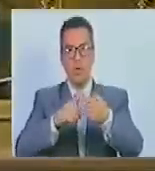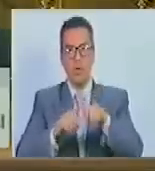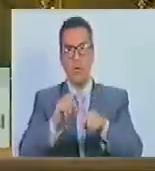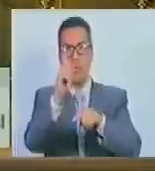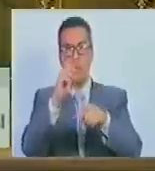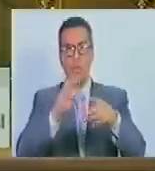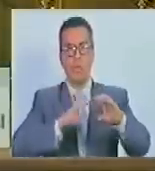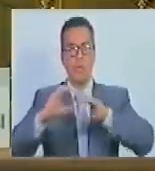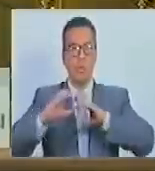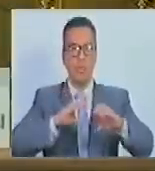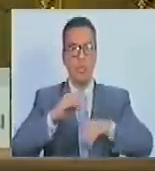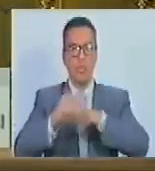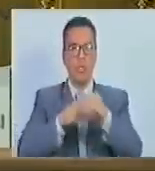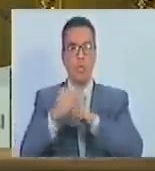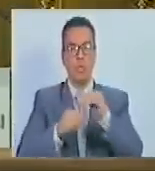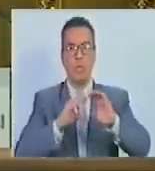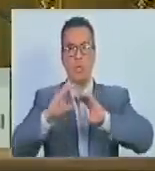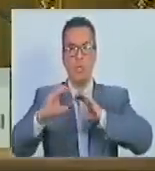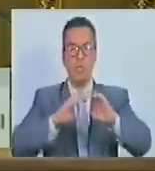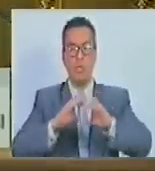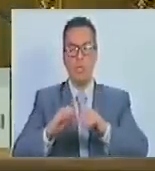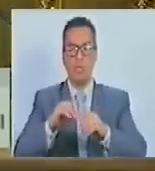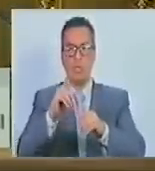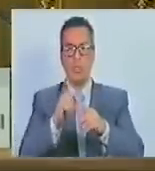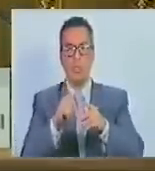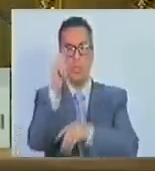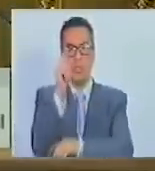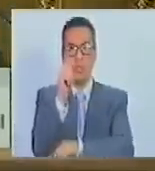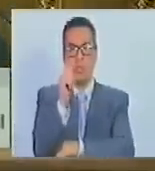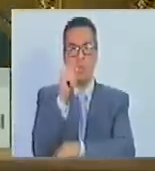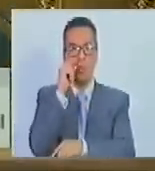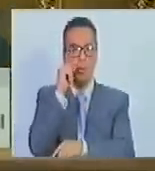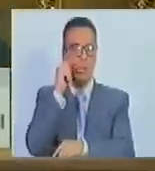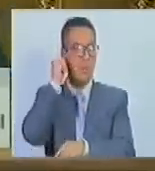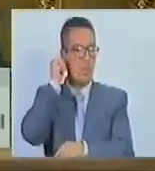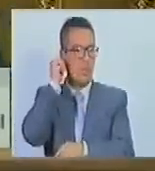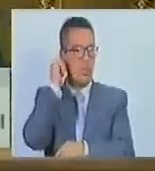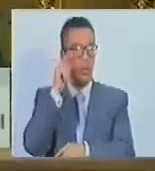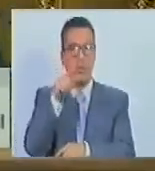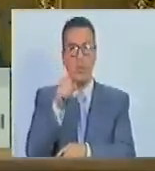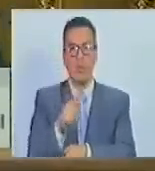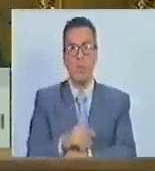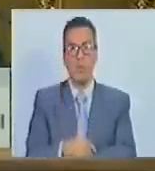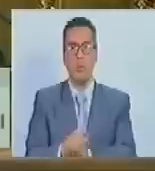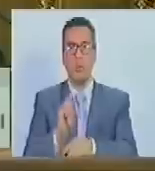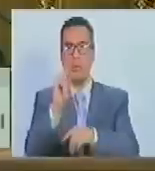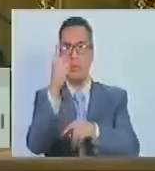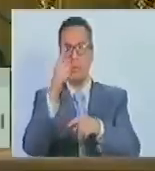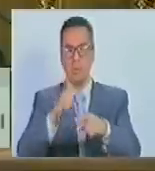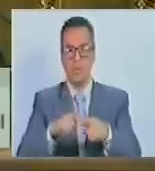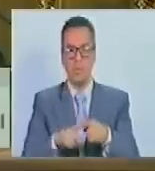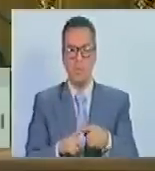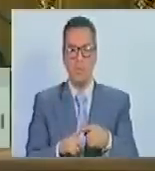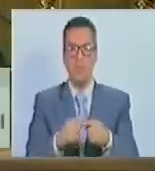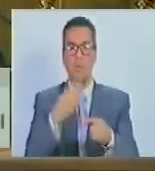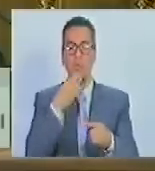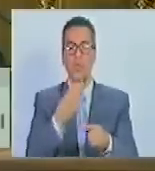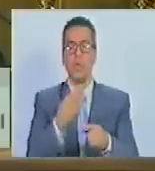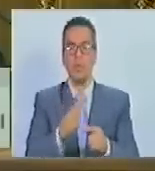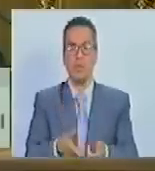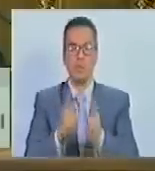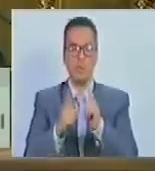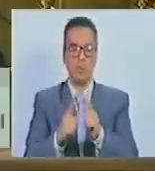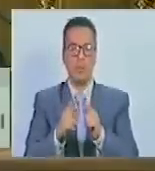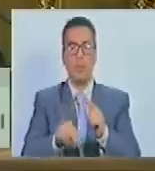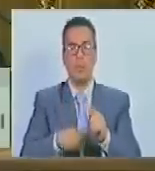1, comunicaciones suscritas por las ciudadanas diputadas y los ciudadanos diputados principales solicitando permiso